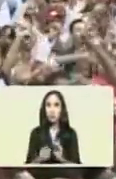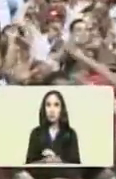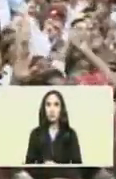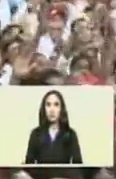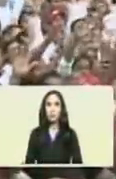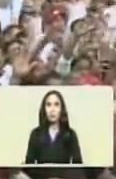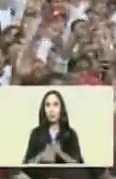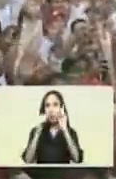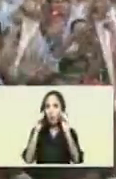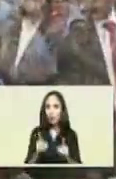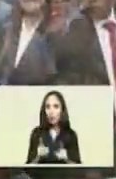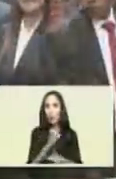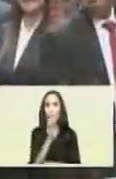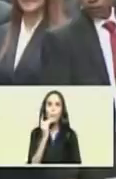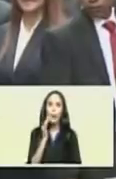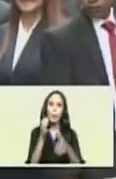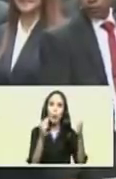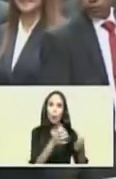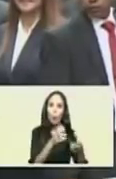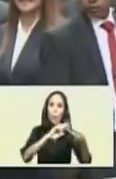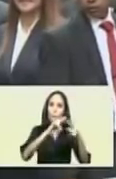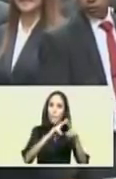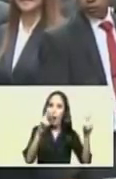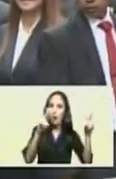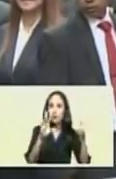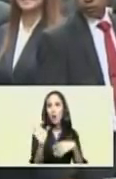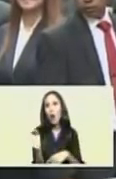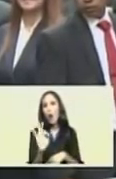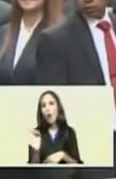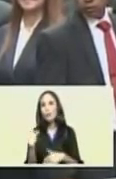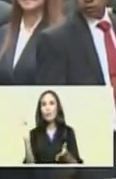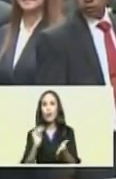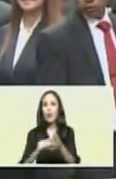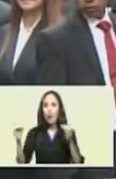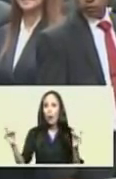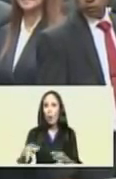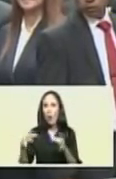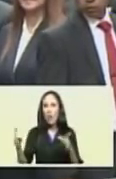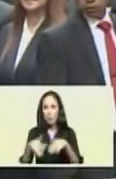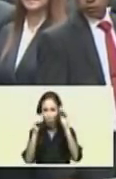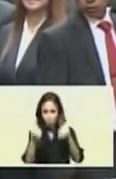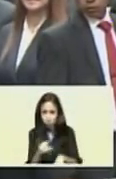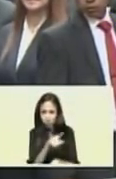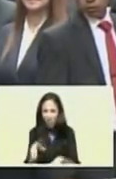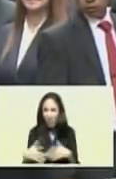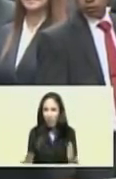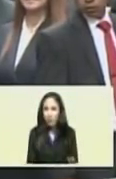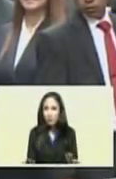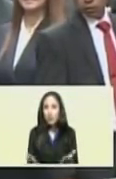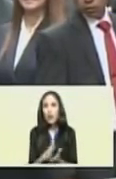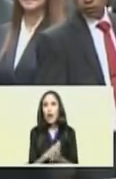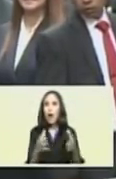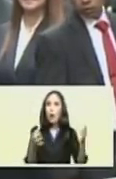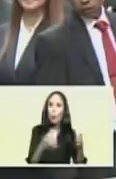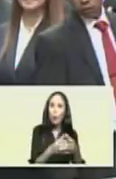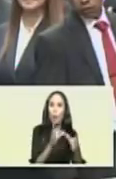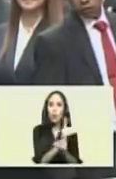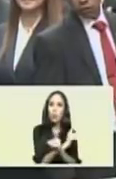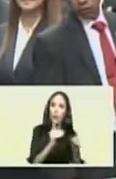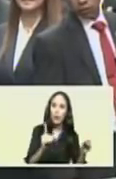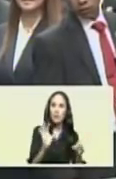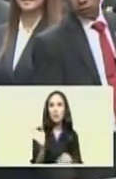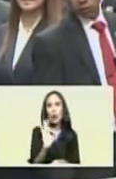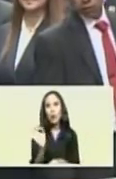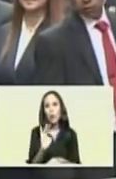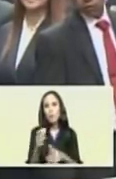entre la paz usted vuelve a la guarimba entre la democracia